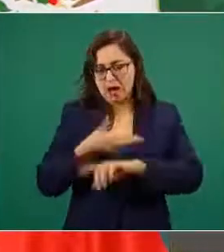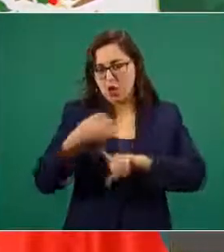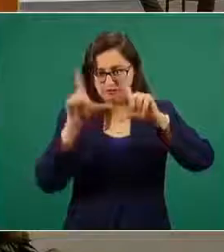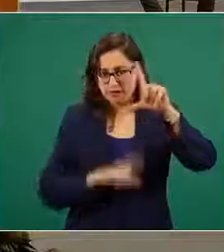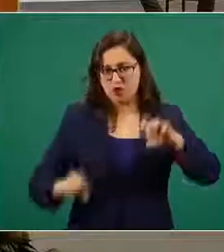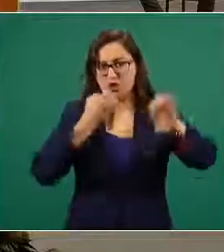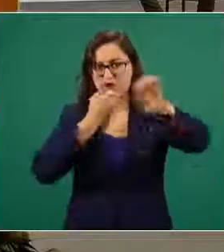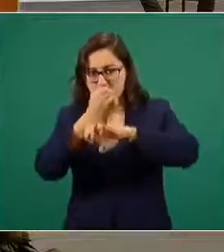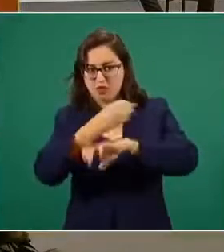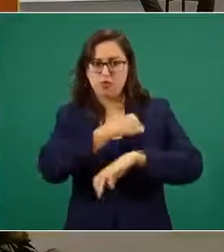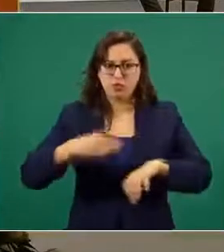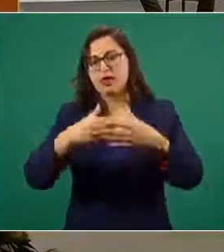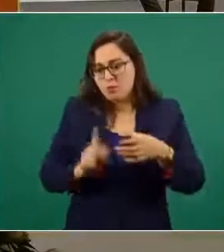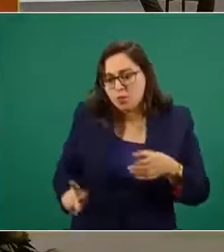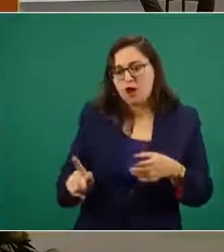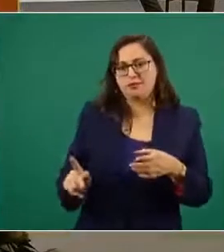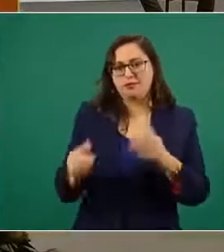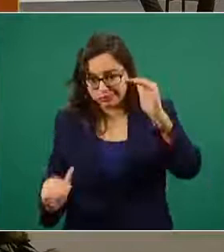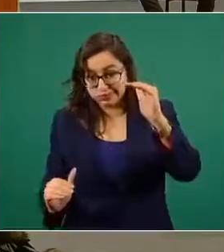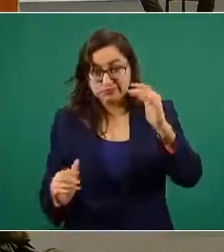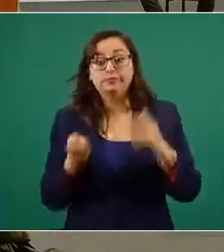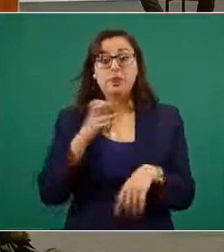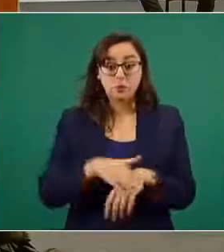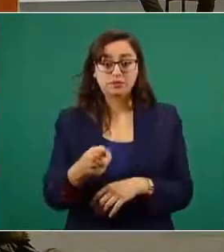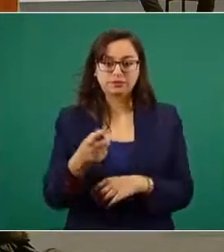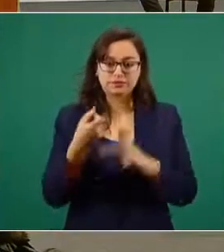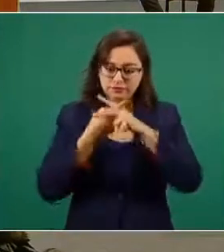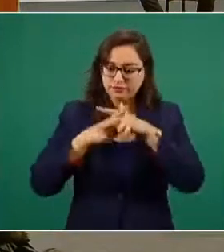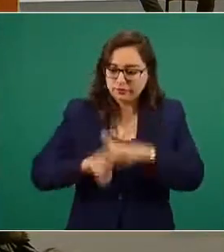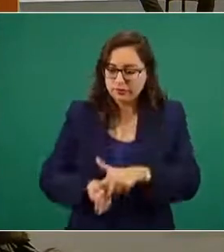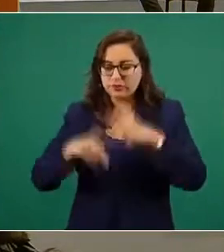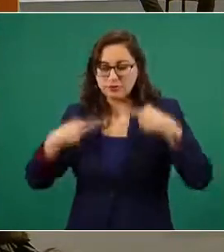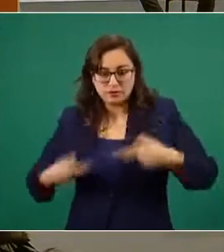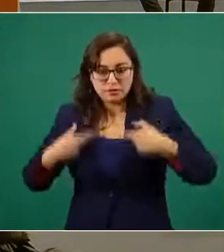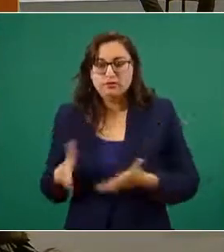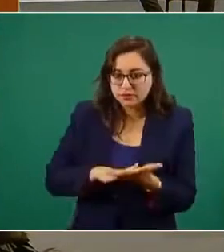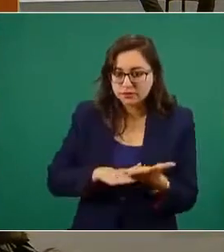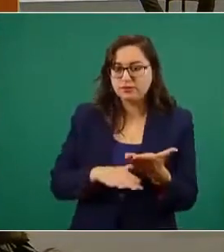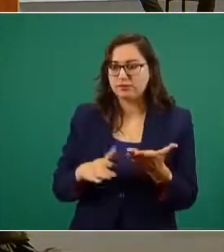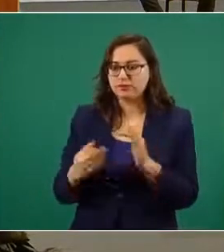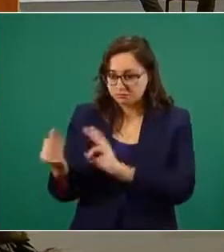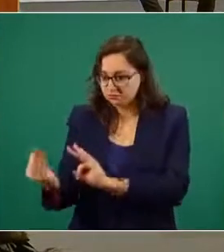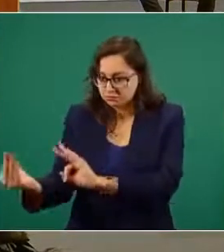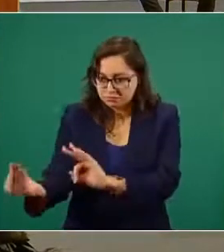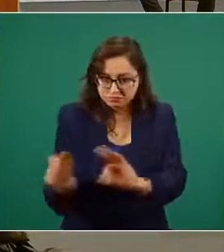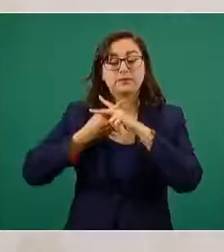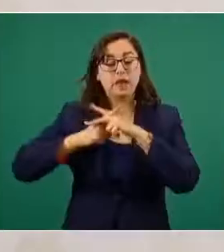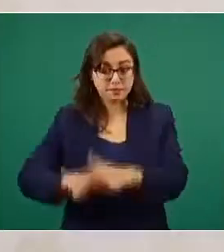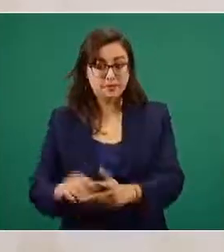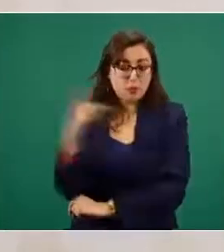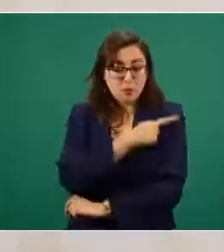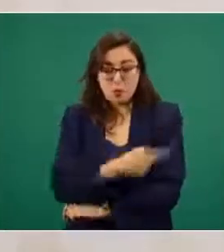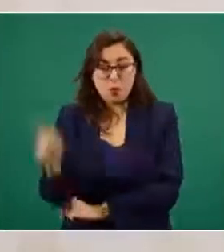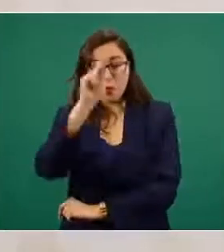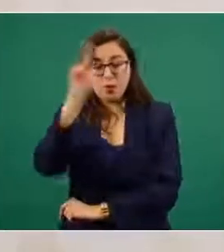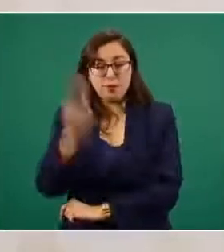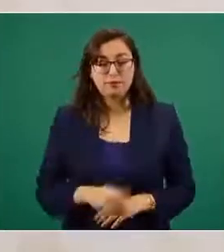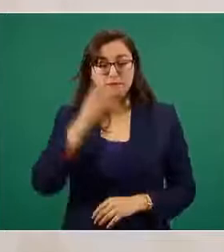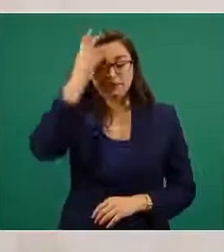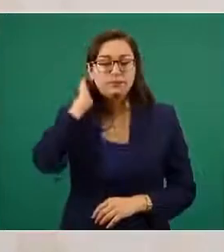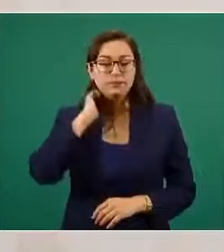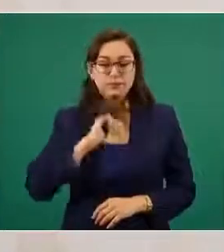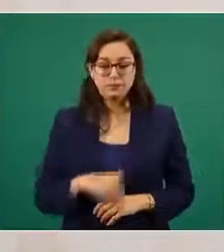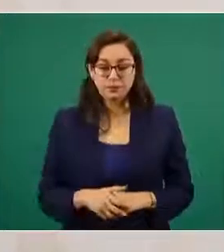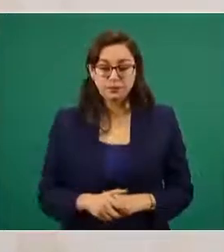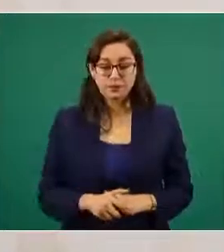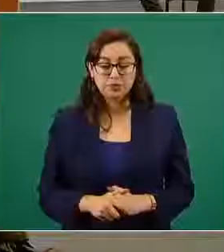poblacional. Entonces vamos a comenzar abajo, en donde vive la gente más marginada, los adultos mayores.